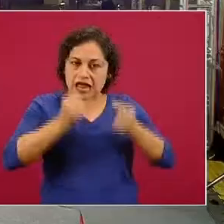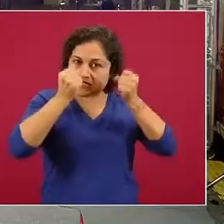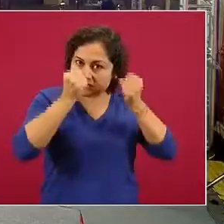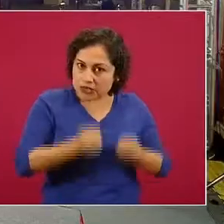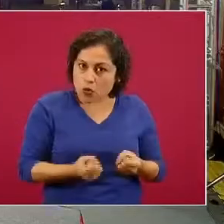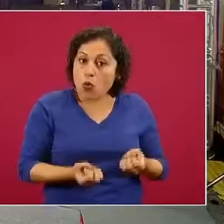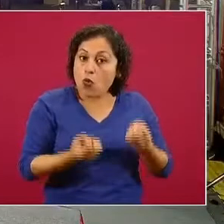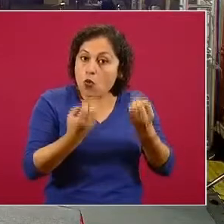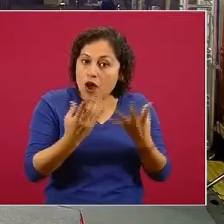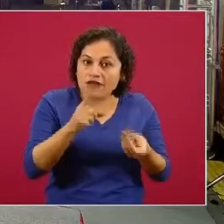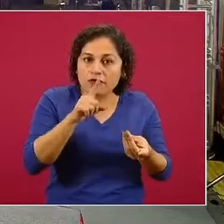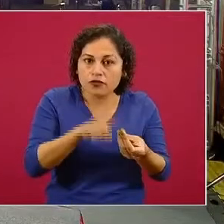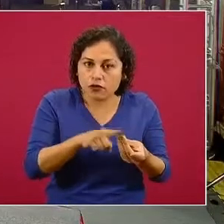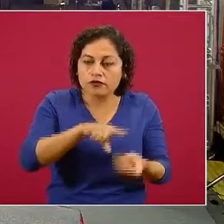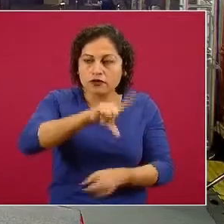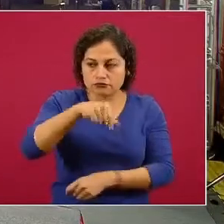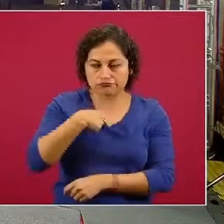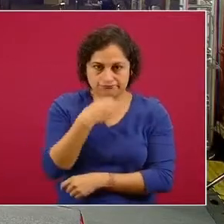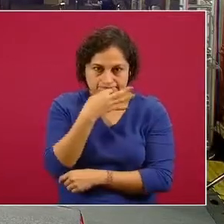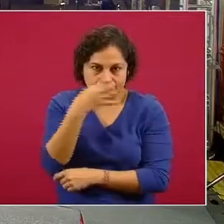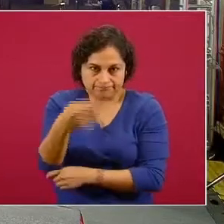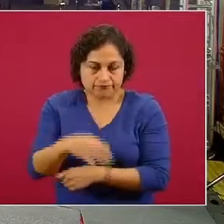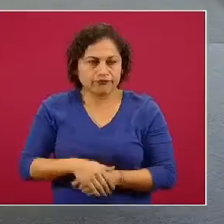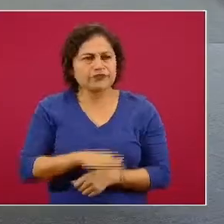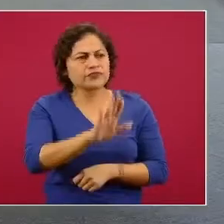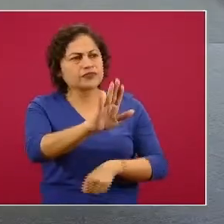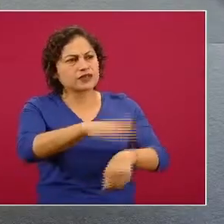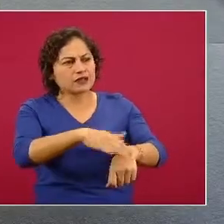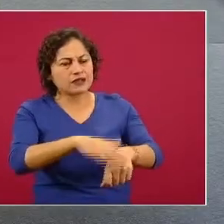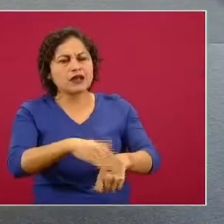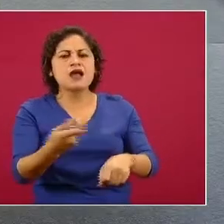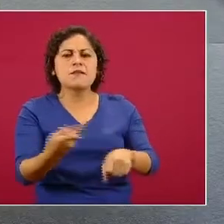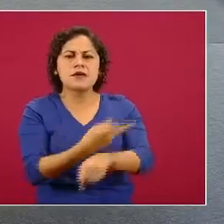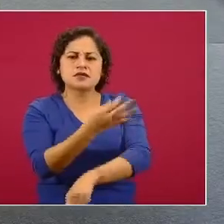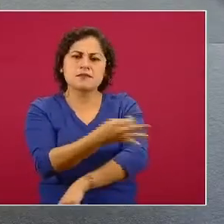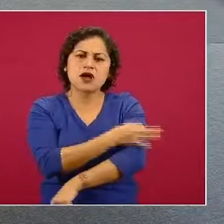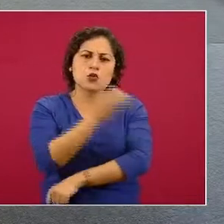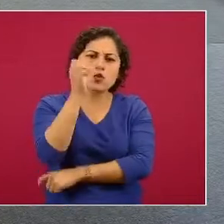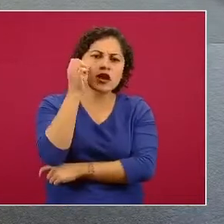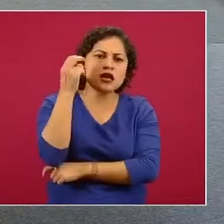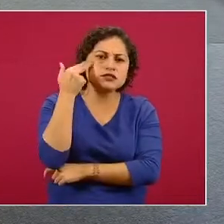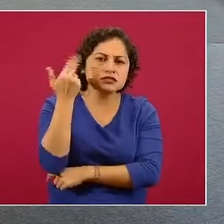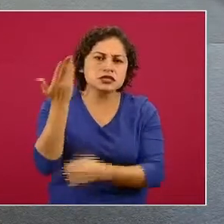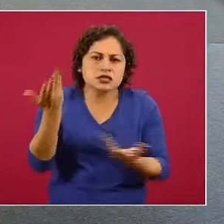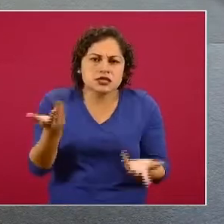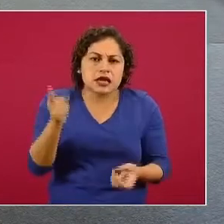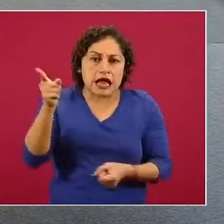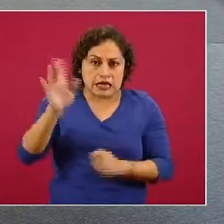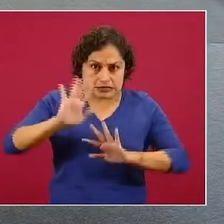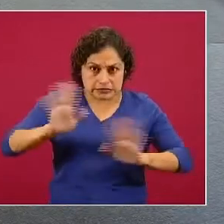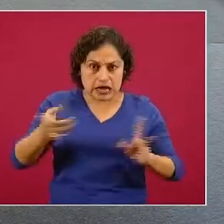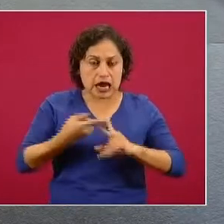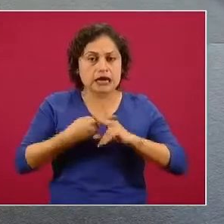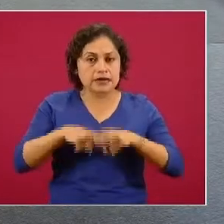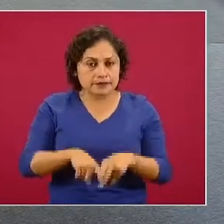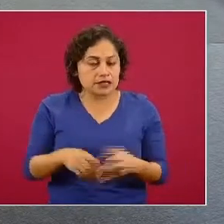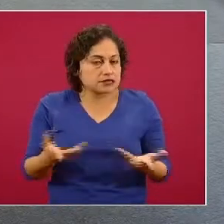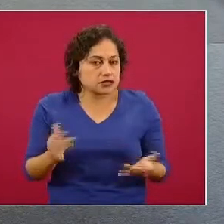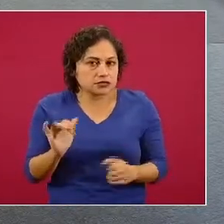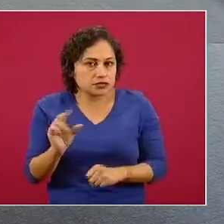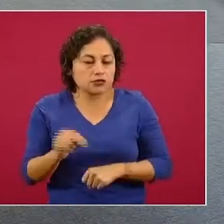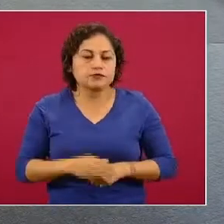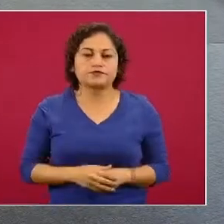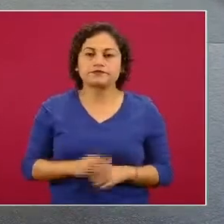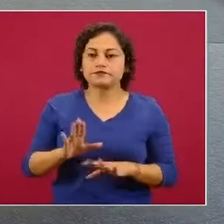Sobre la vacuna china, por favor, ¿nos puede hacer un comentario? ¿Qué es lo que está sucediendo? ¿Ya arrancó los protocolos? La vacuna china,